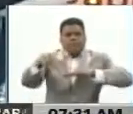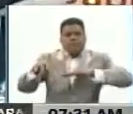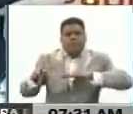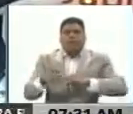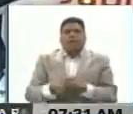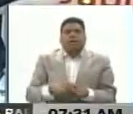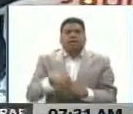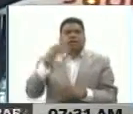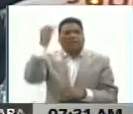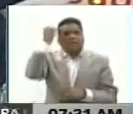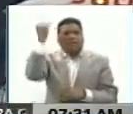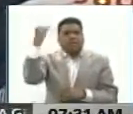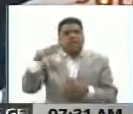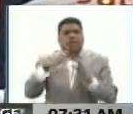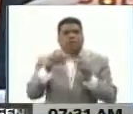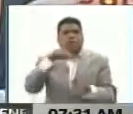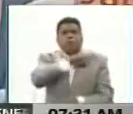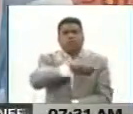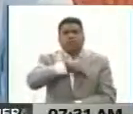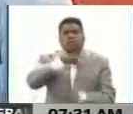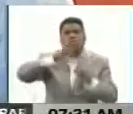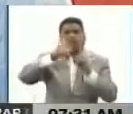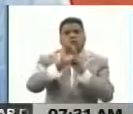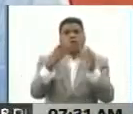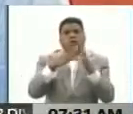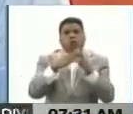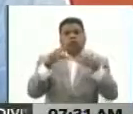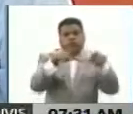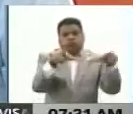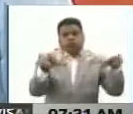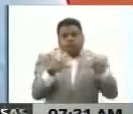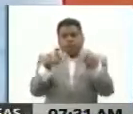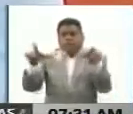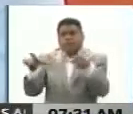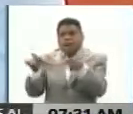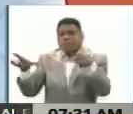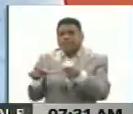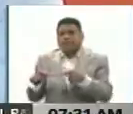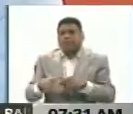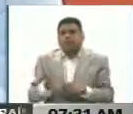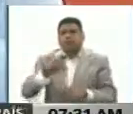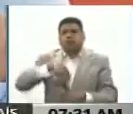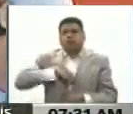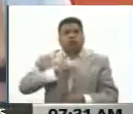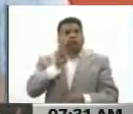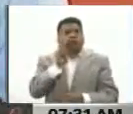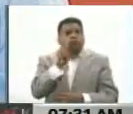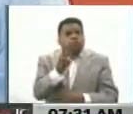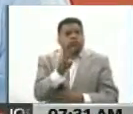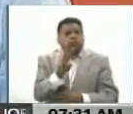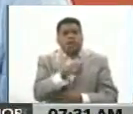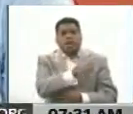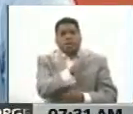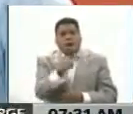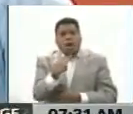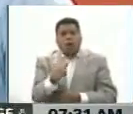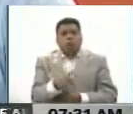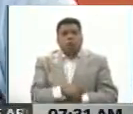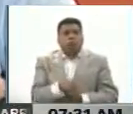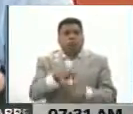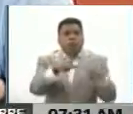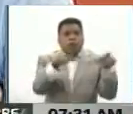Cultura Corazón Adentro, por ejemplo, esté en todos los lugares, pero para que esté en todos los lugares no podemos llevarla nosotros. Tenemos que contar con cada uno de los lugares para